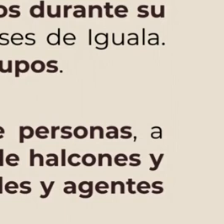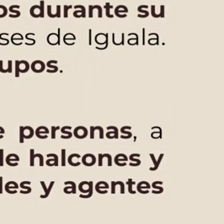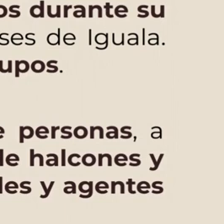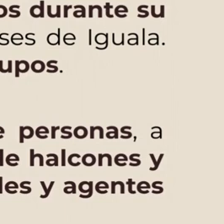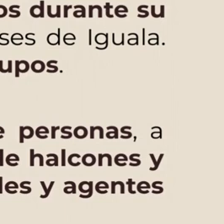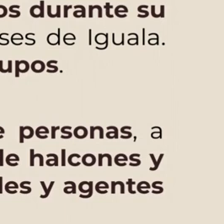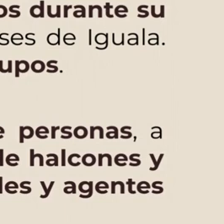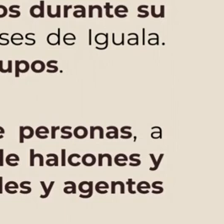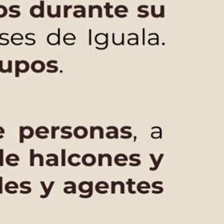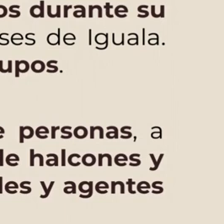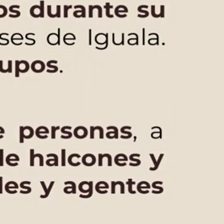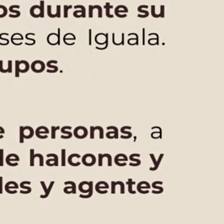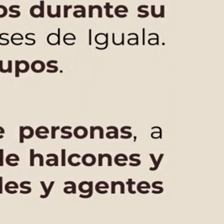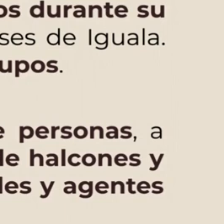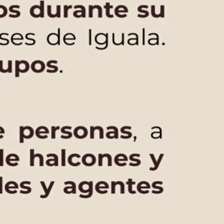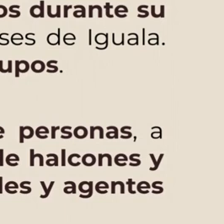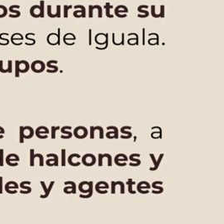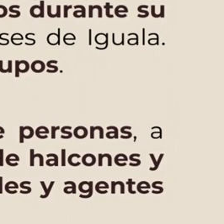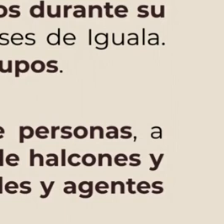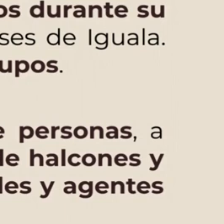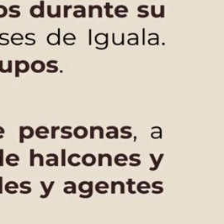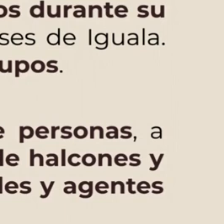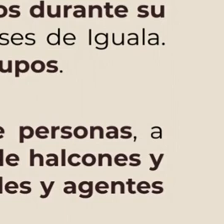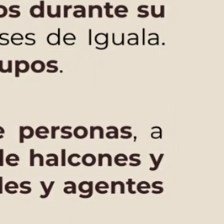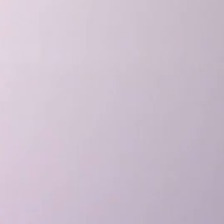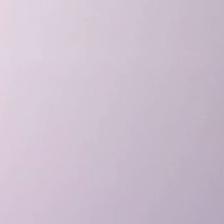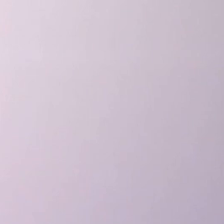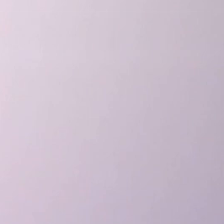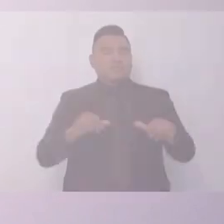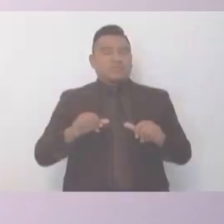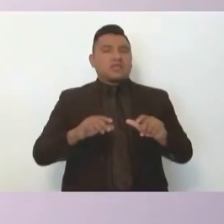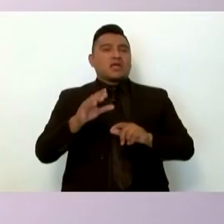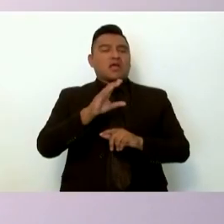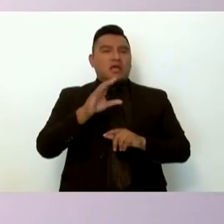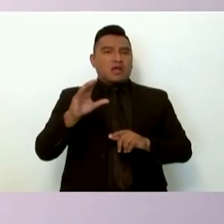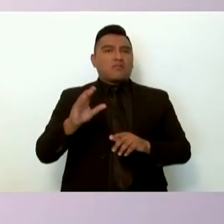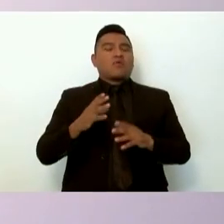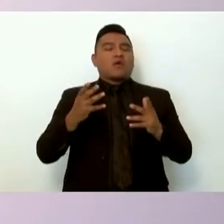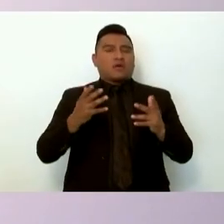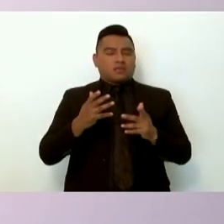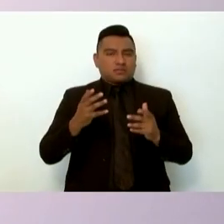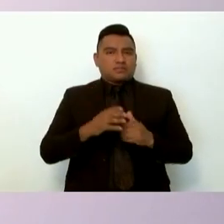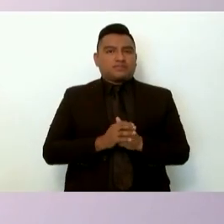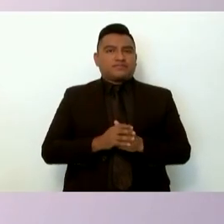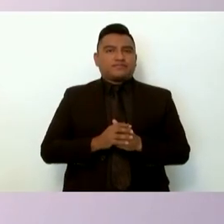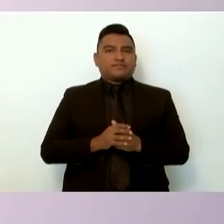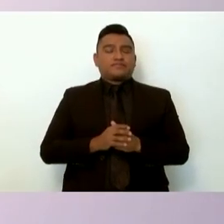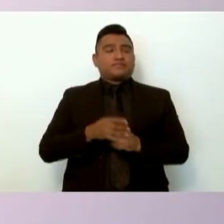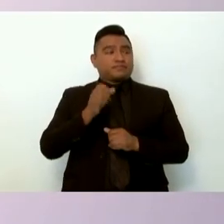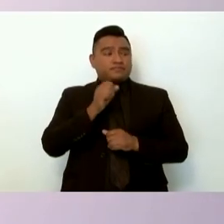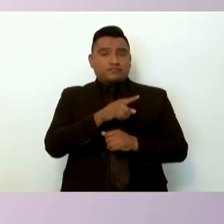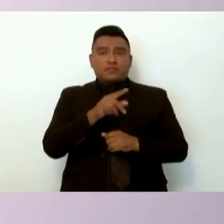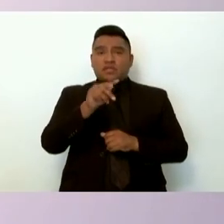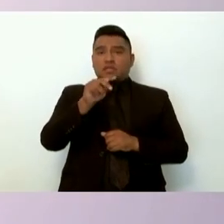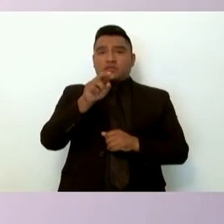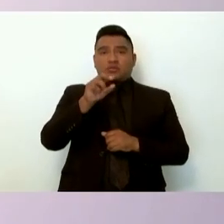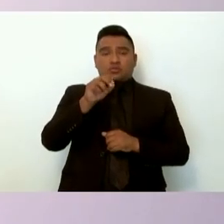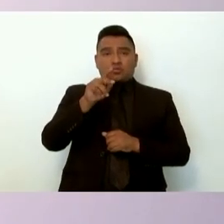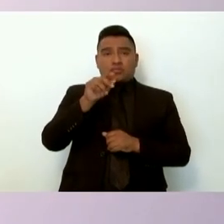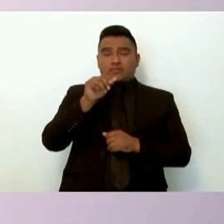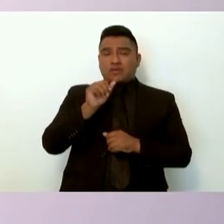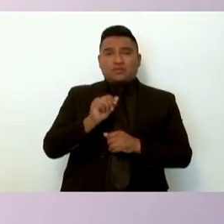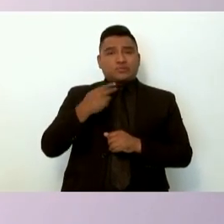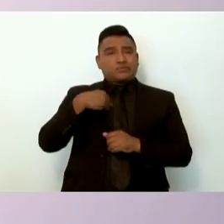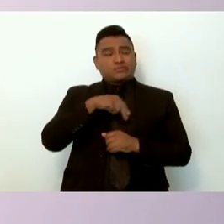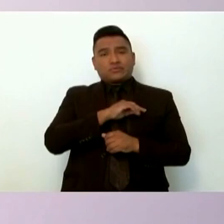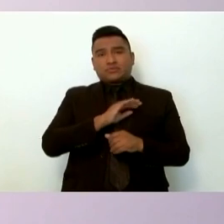naturaleza y actividades en el campo también hay que defender a la tropa que siempre son